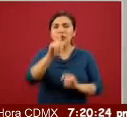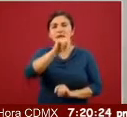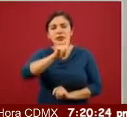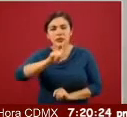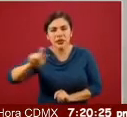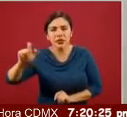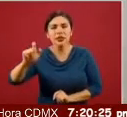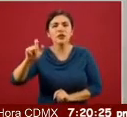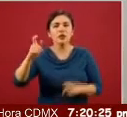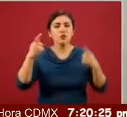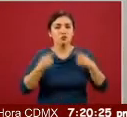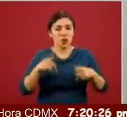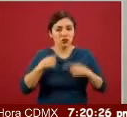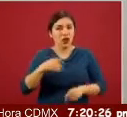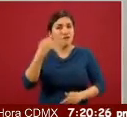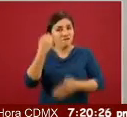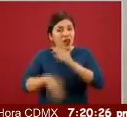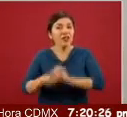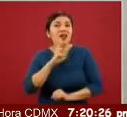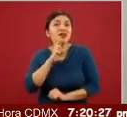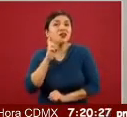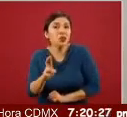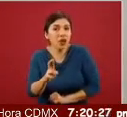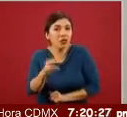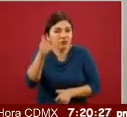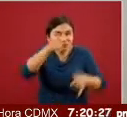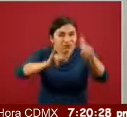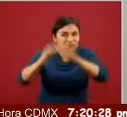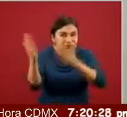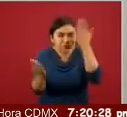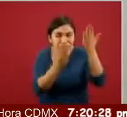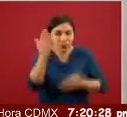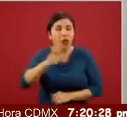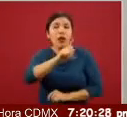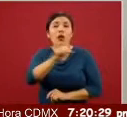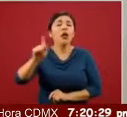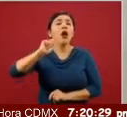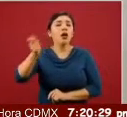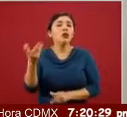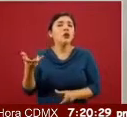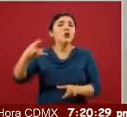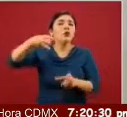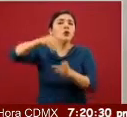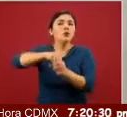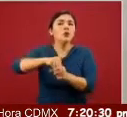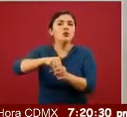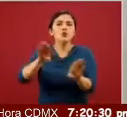55,700 casos que todavía están pendientes de un resultado, están prácticamente concentrados el